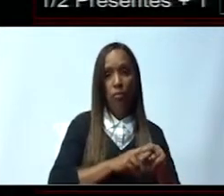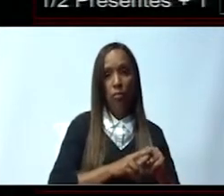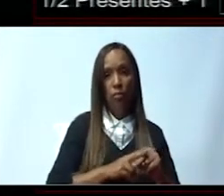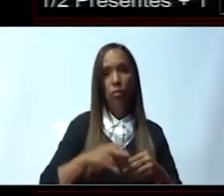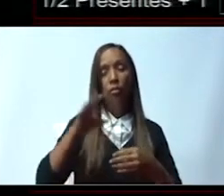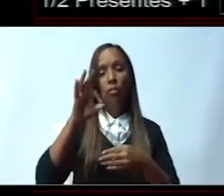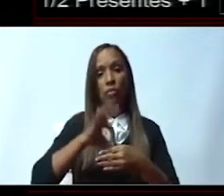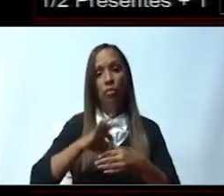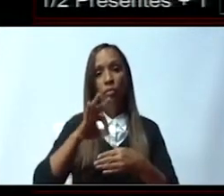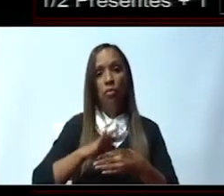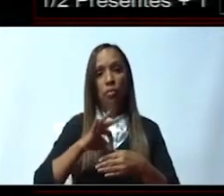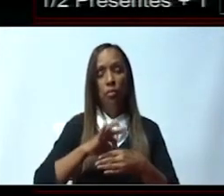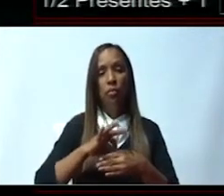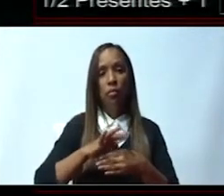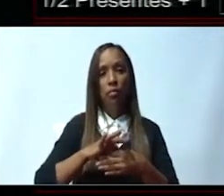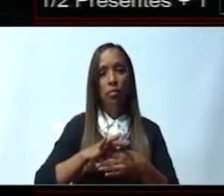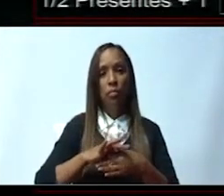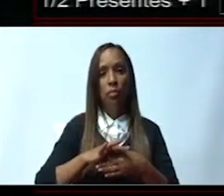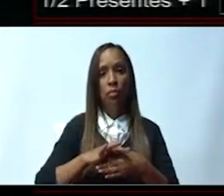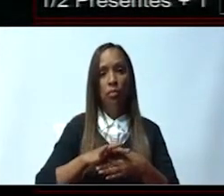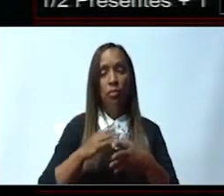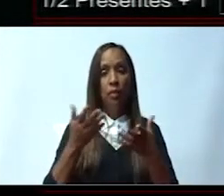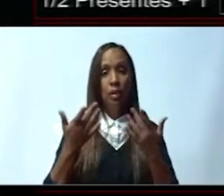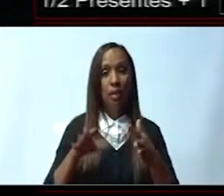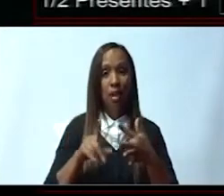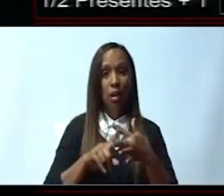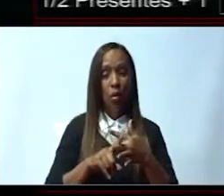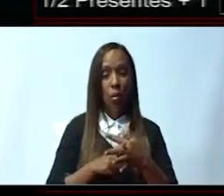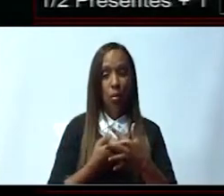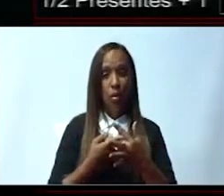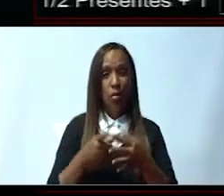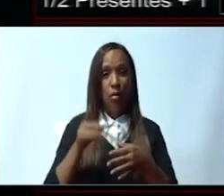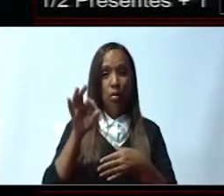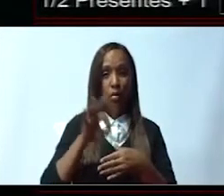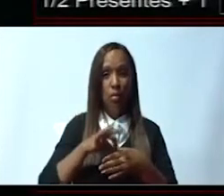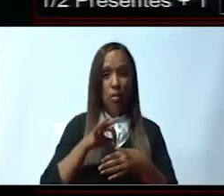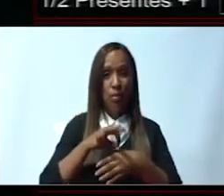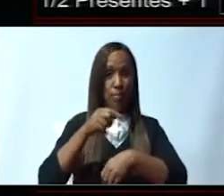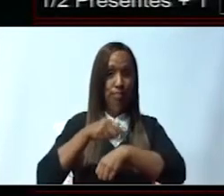algún tiempito la votación, en poco tiempo se agota.